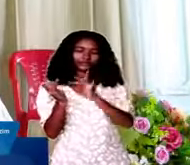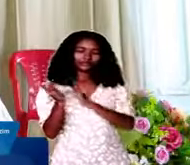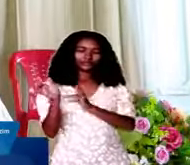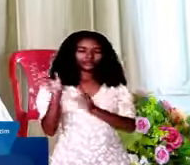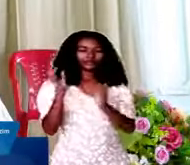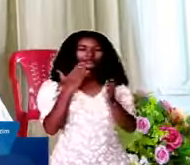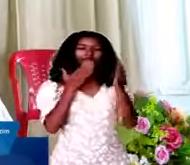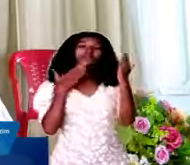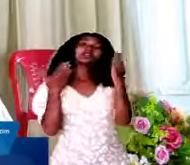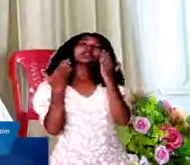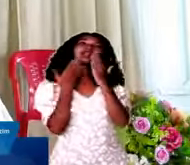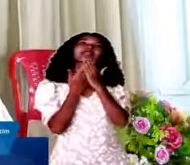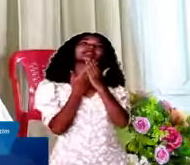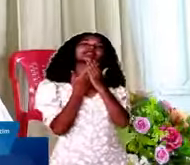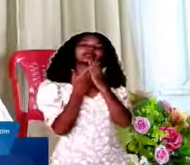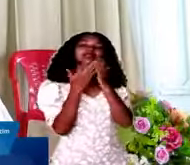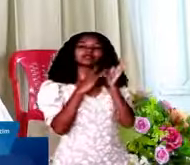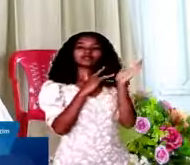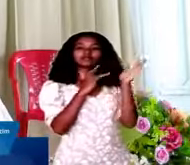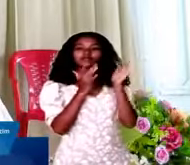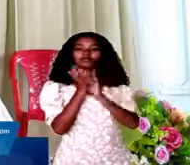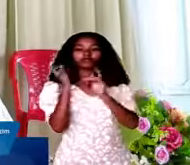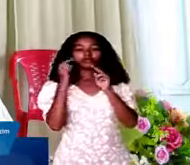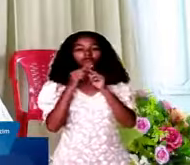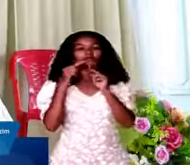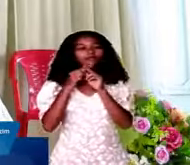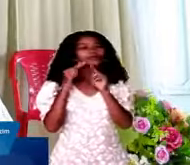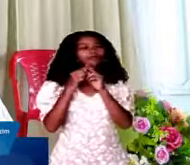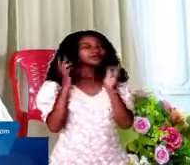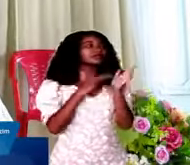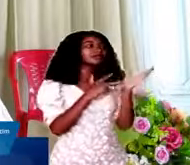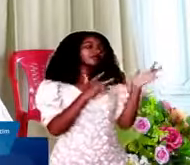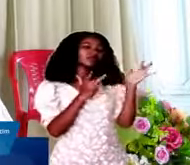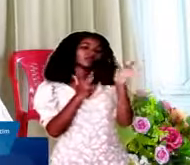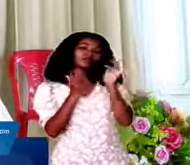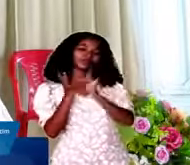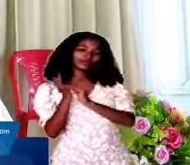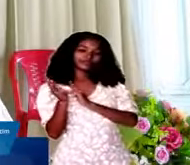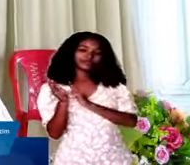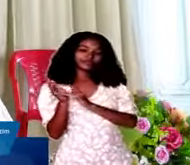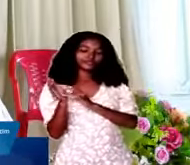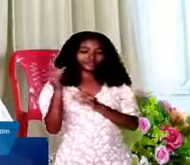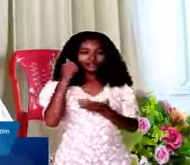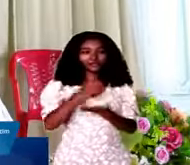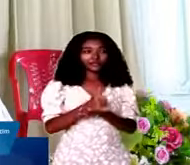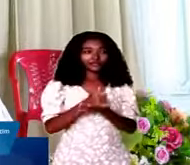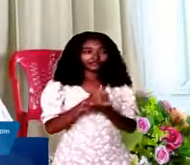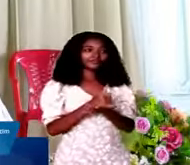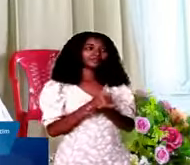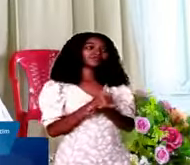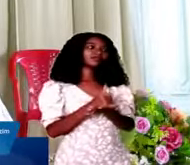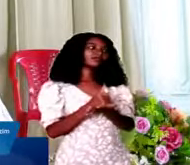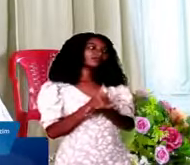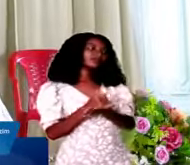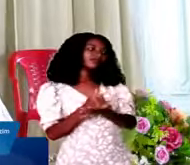damos gracias en el nombre de Jesús. Amén y amén.